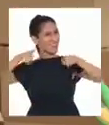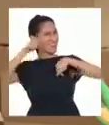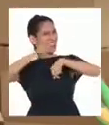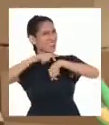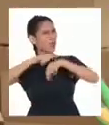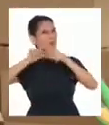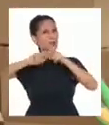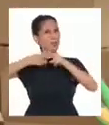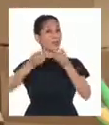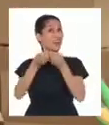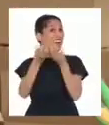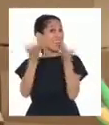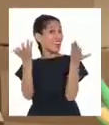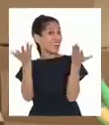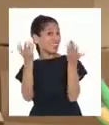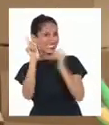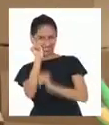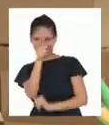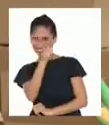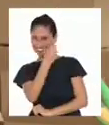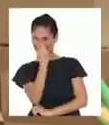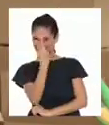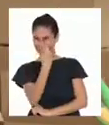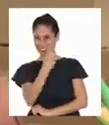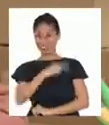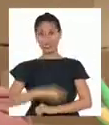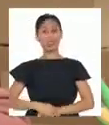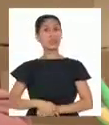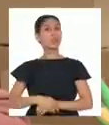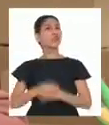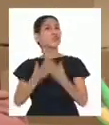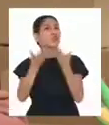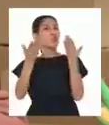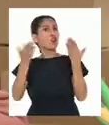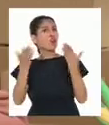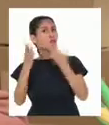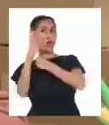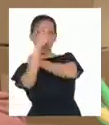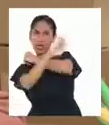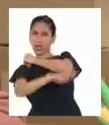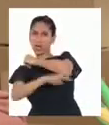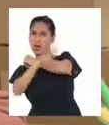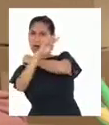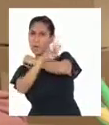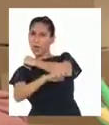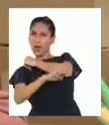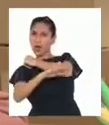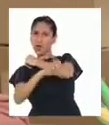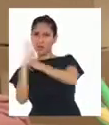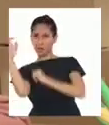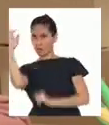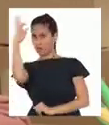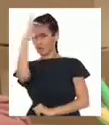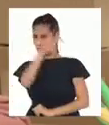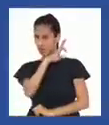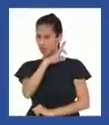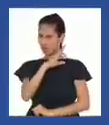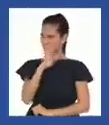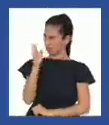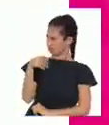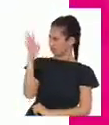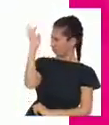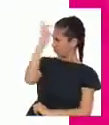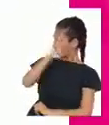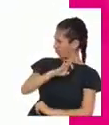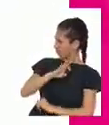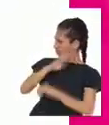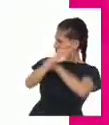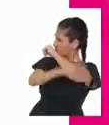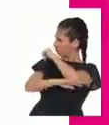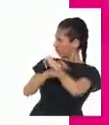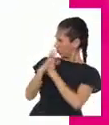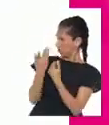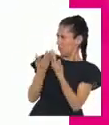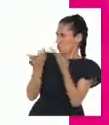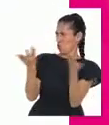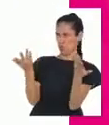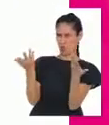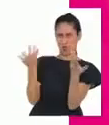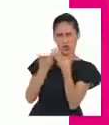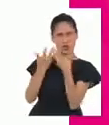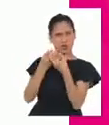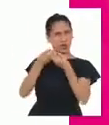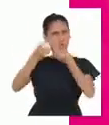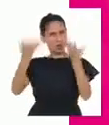en... Francia. ¿Francia? ¿Qué tiene que ver Francia en todo esto? Para entender este